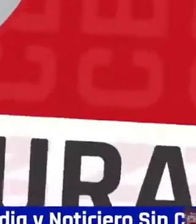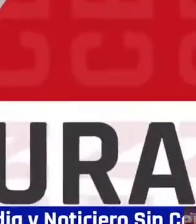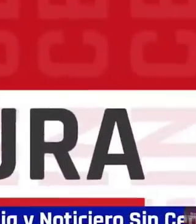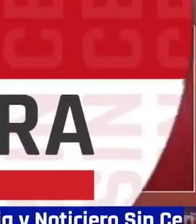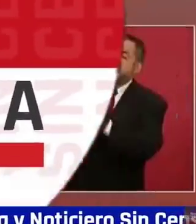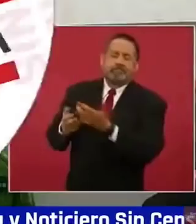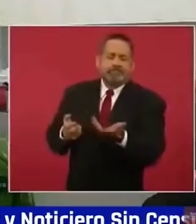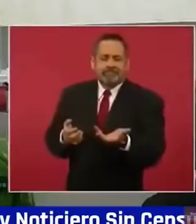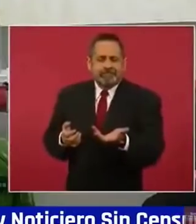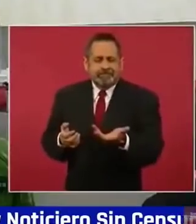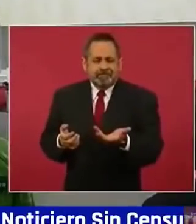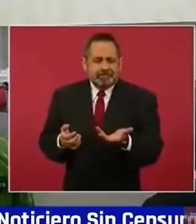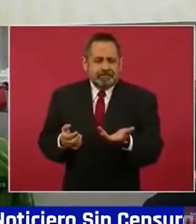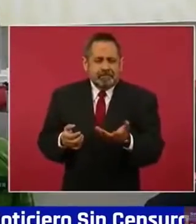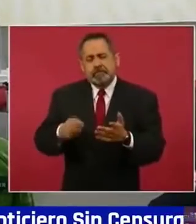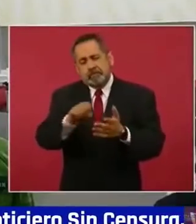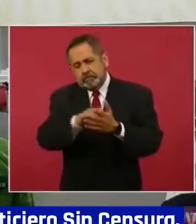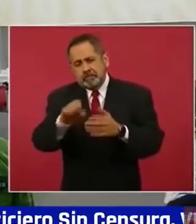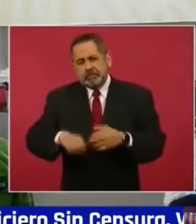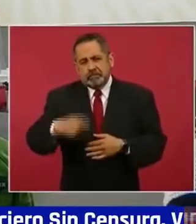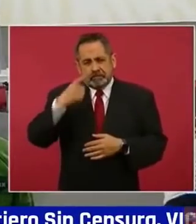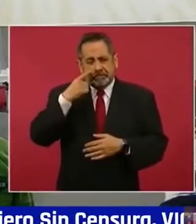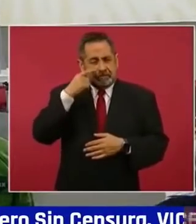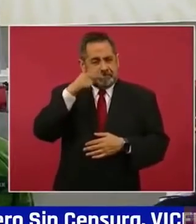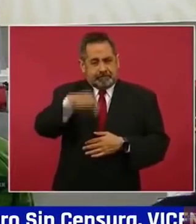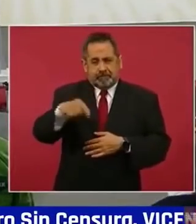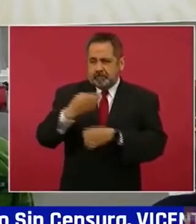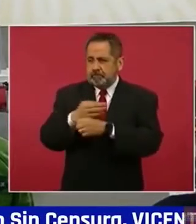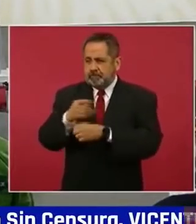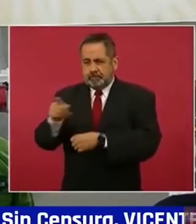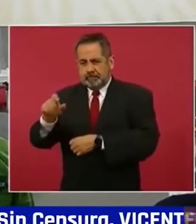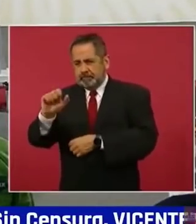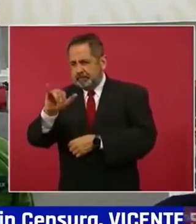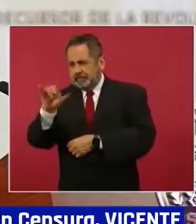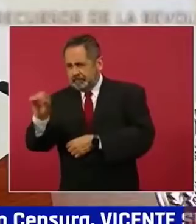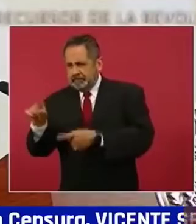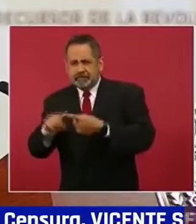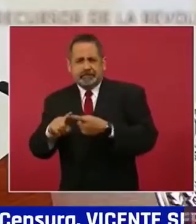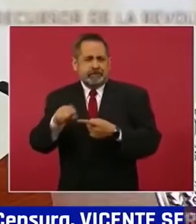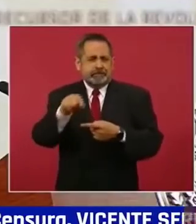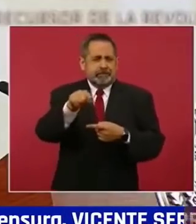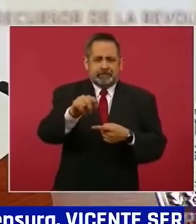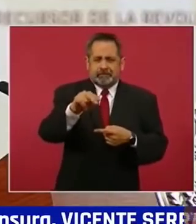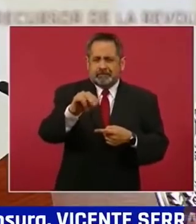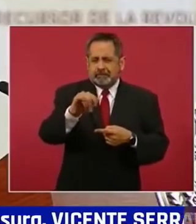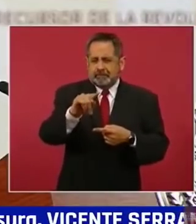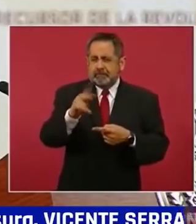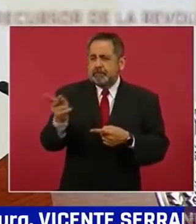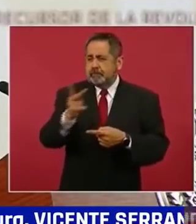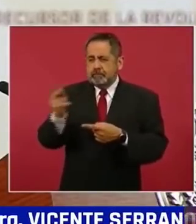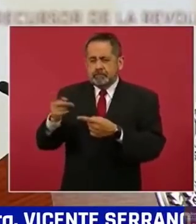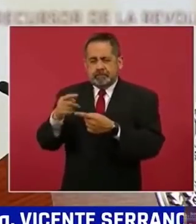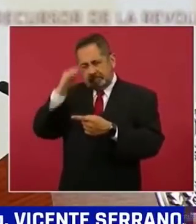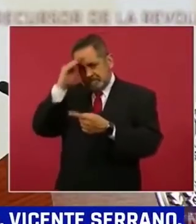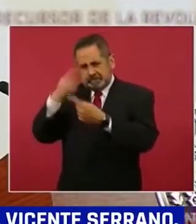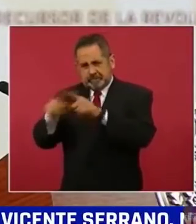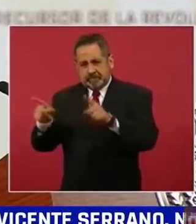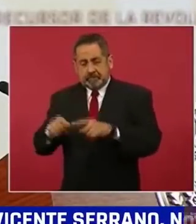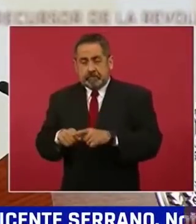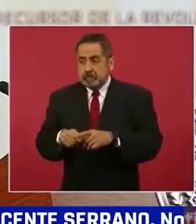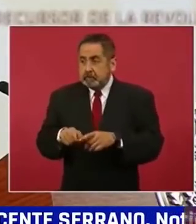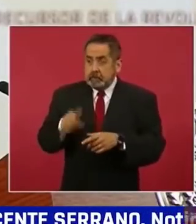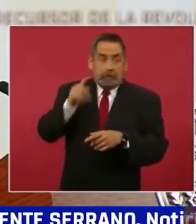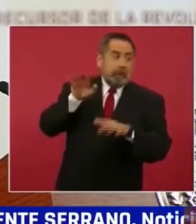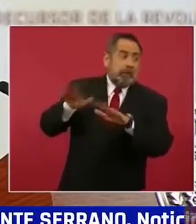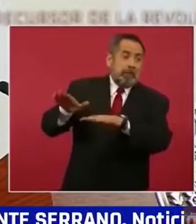Porque, por ejemplo, estas diferencias son 8 columnas en el Universal, en el